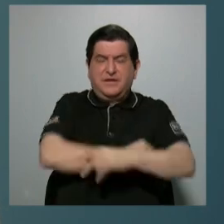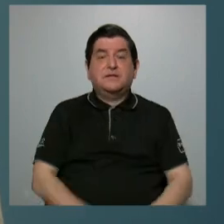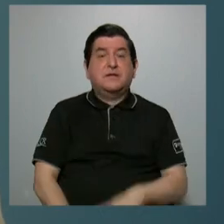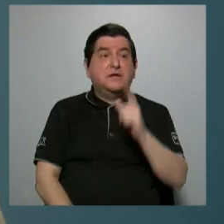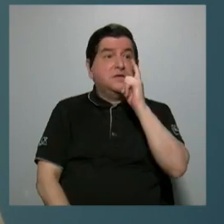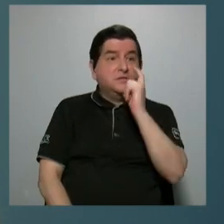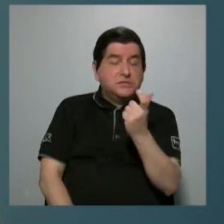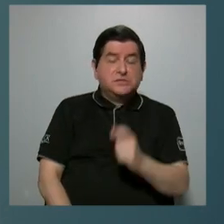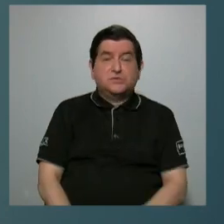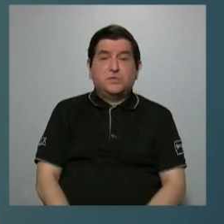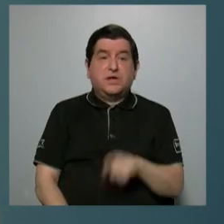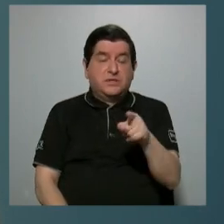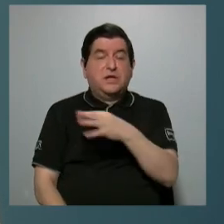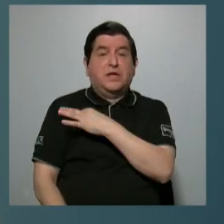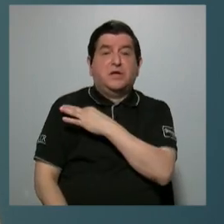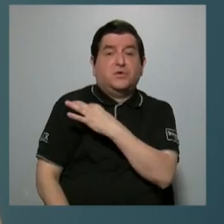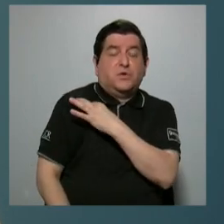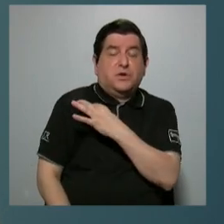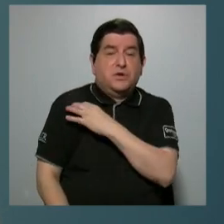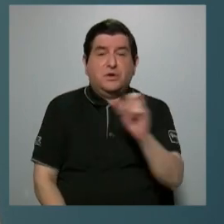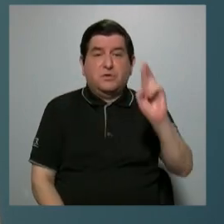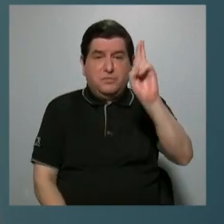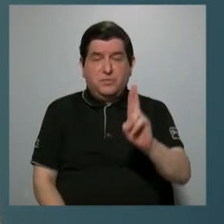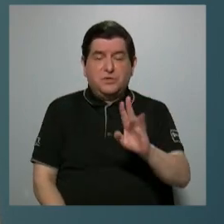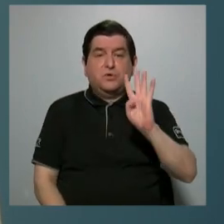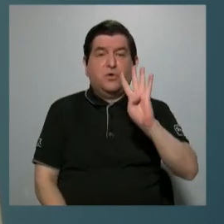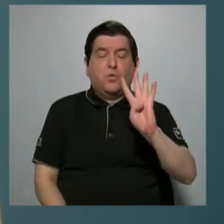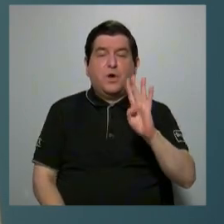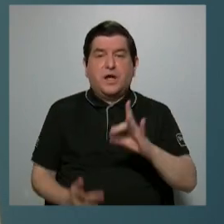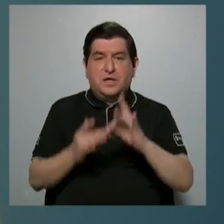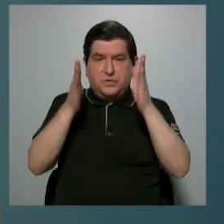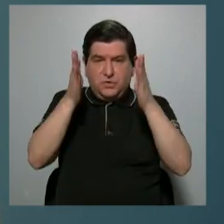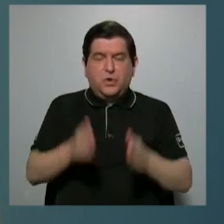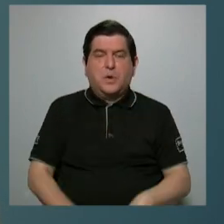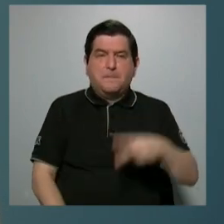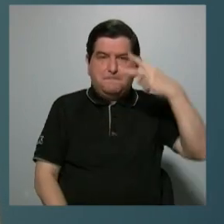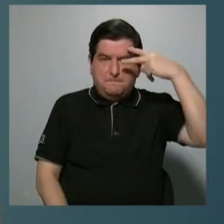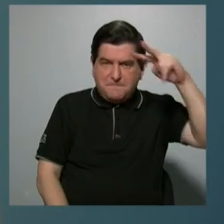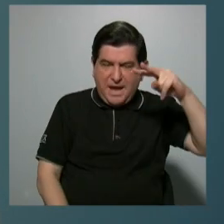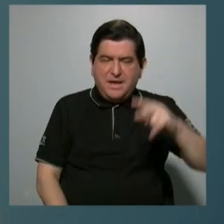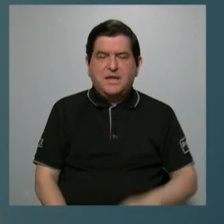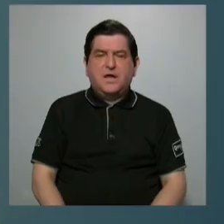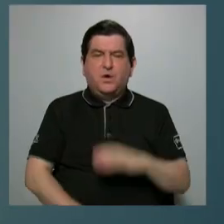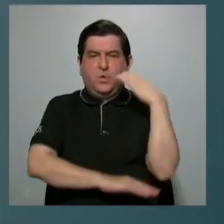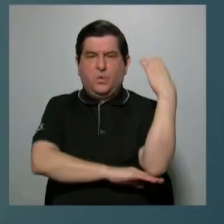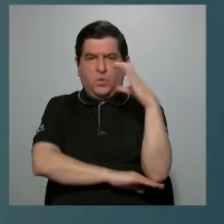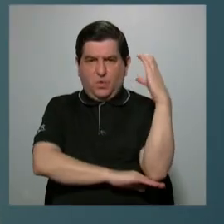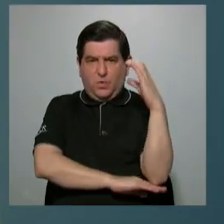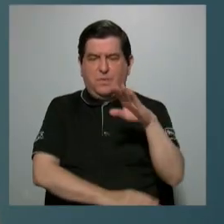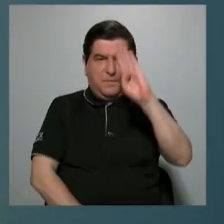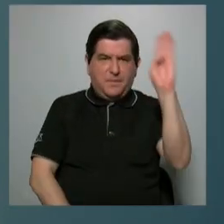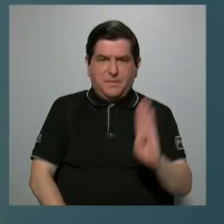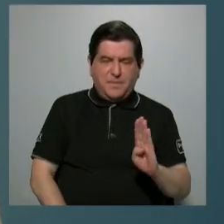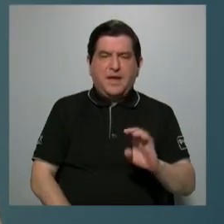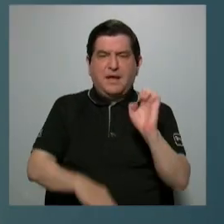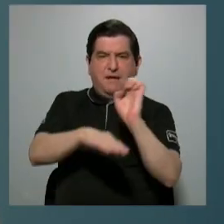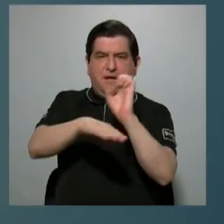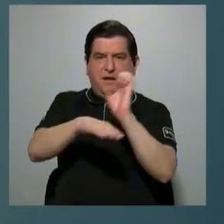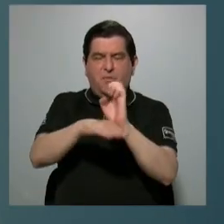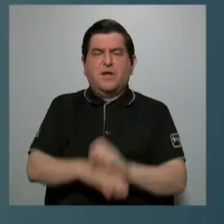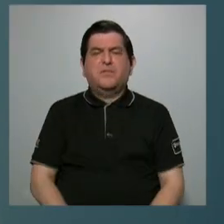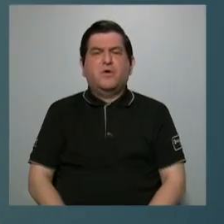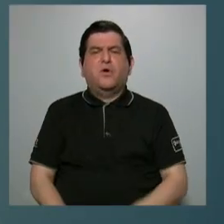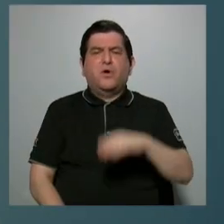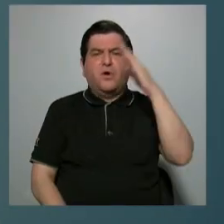suerte que CEPAL invitara a Costa Rica a 4 especialistas de México, de Colombia, de Brasil y de Ecuador a que contaran